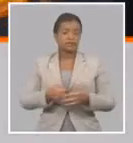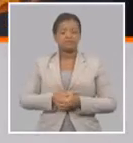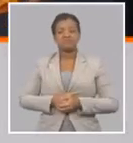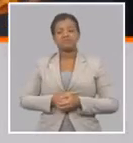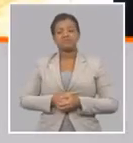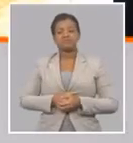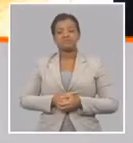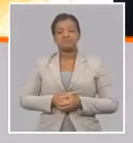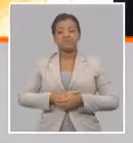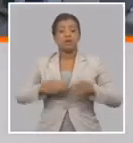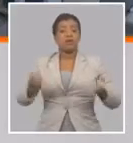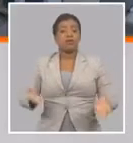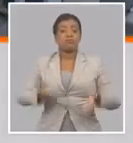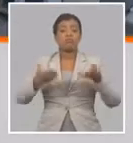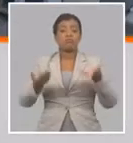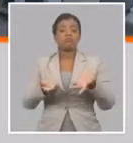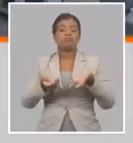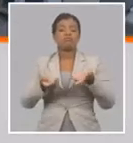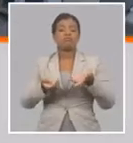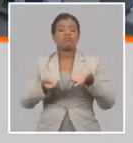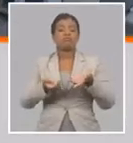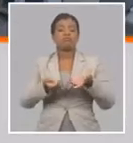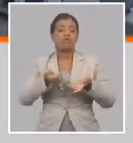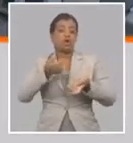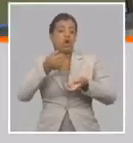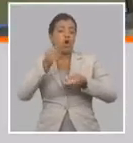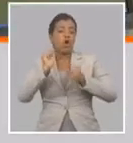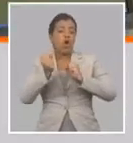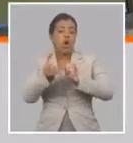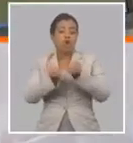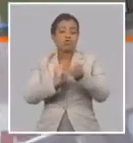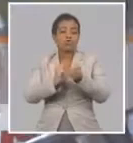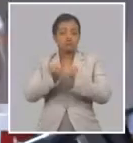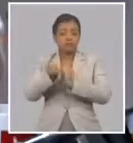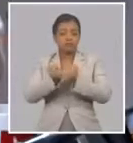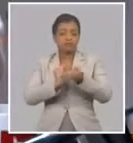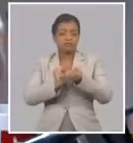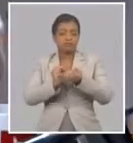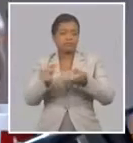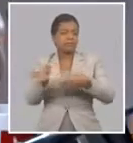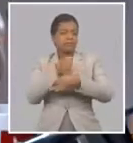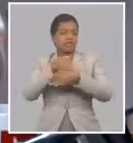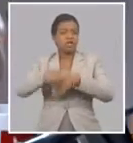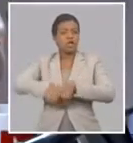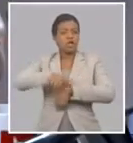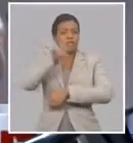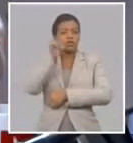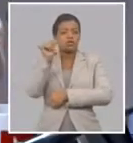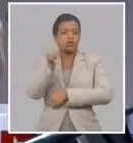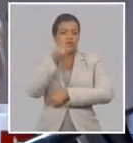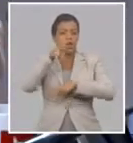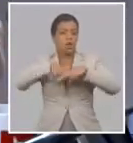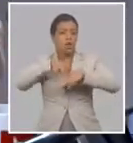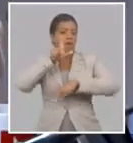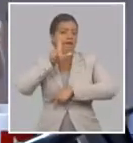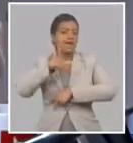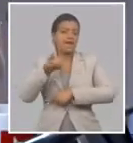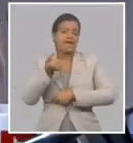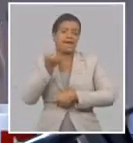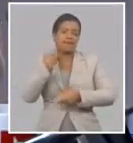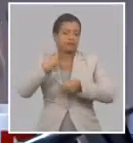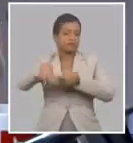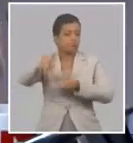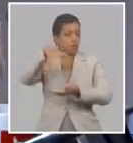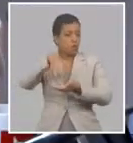avance de las torres de control de los aeropuertos internacionales de cada blancos del sur y el aeropuerto internacional de holguín torres de control